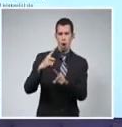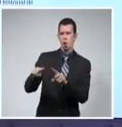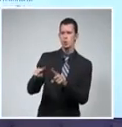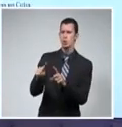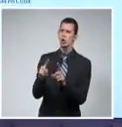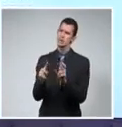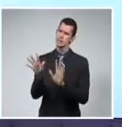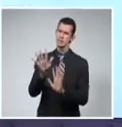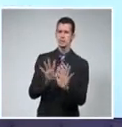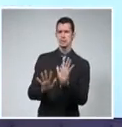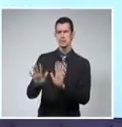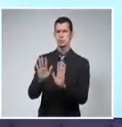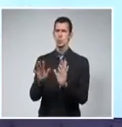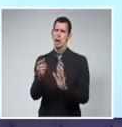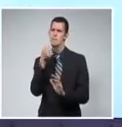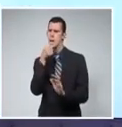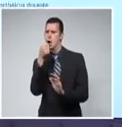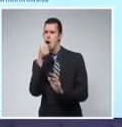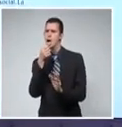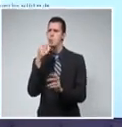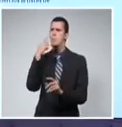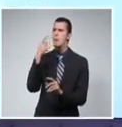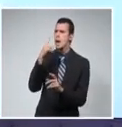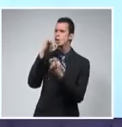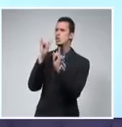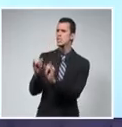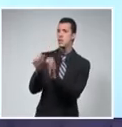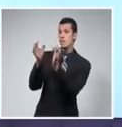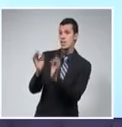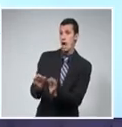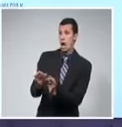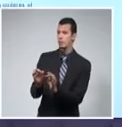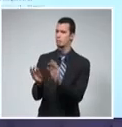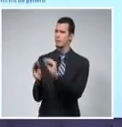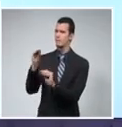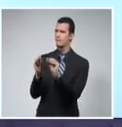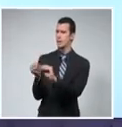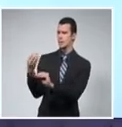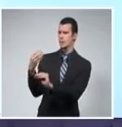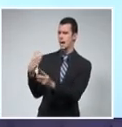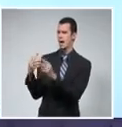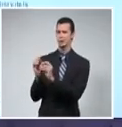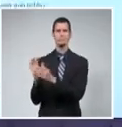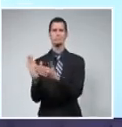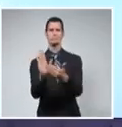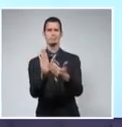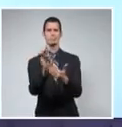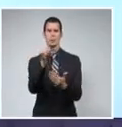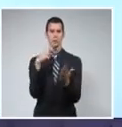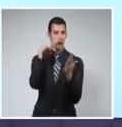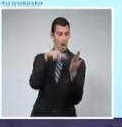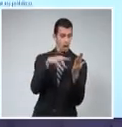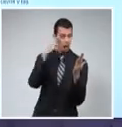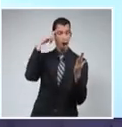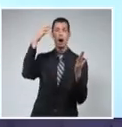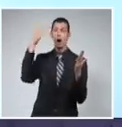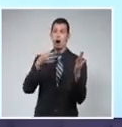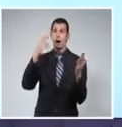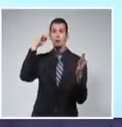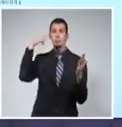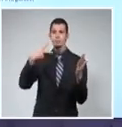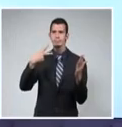laborales, por ejemplo. Dinero para enfrentar al movimiento deportivo con el Estado cubano. Dinero ahí dirigido